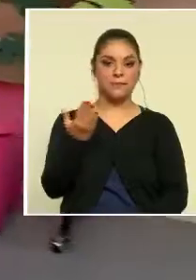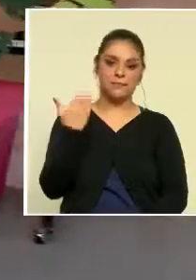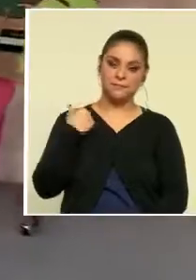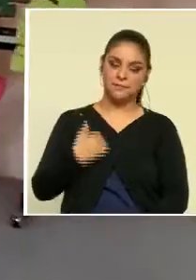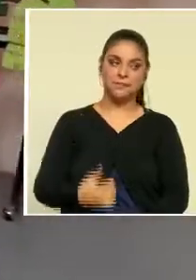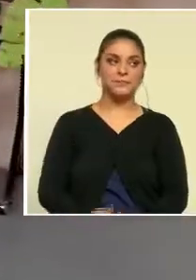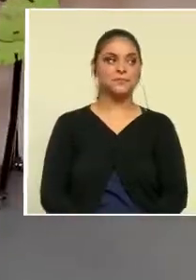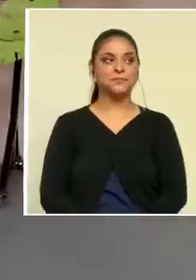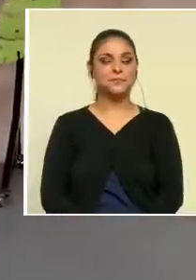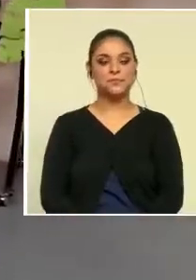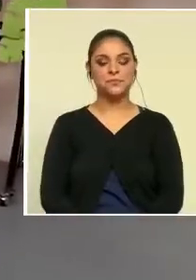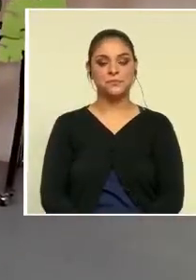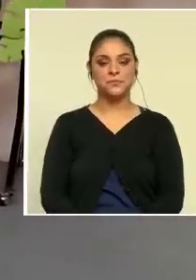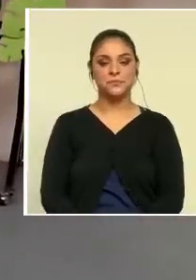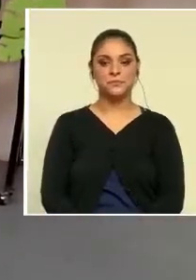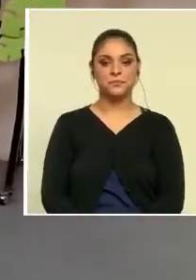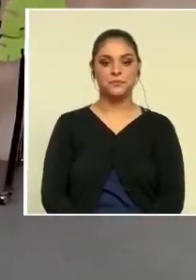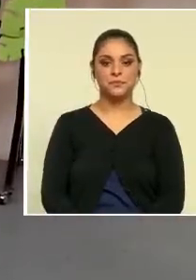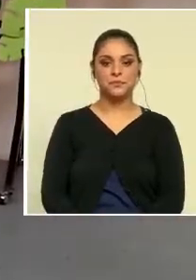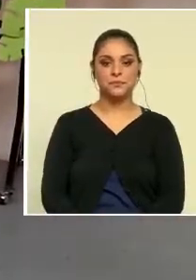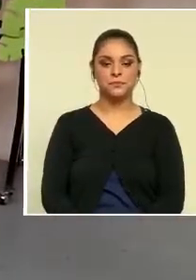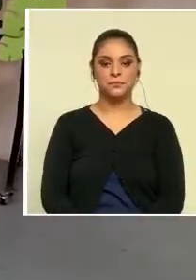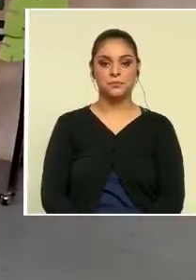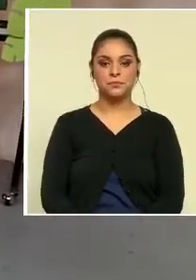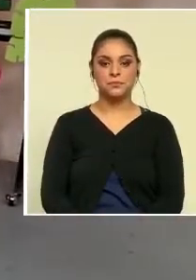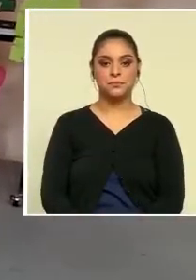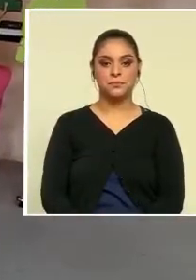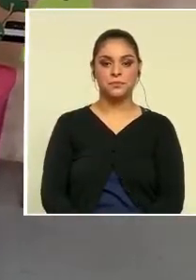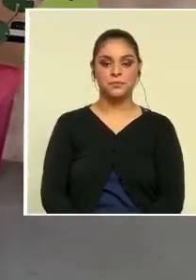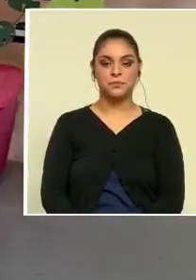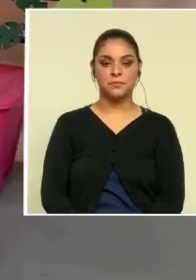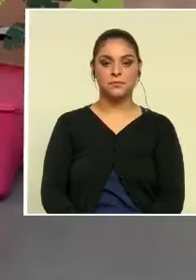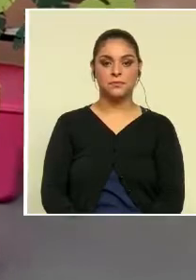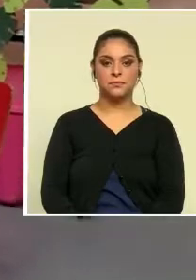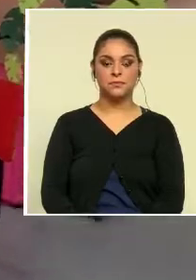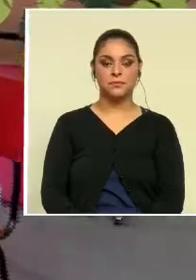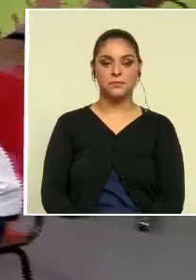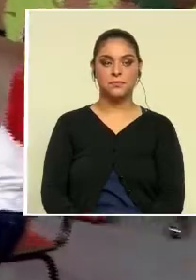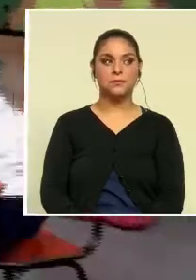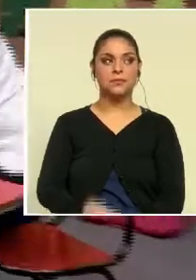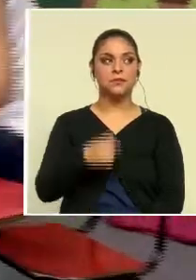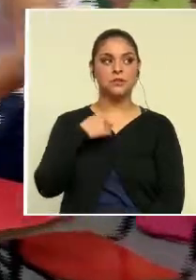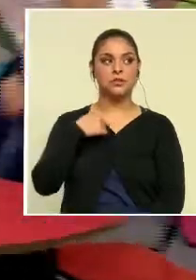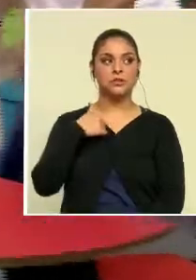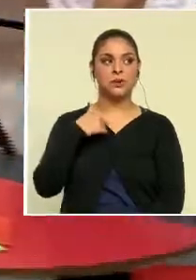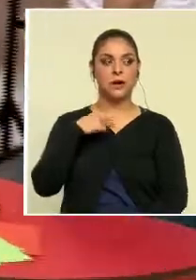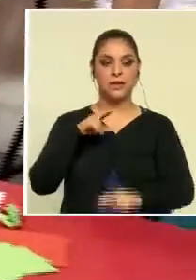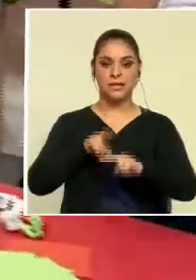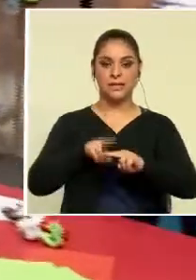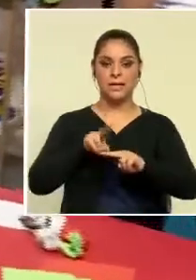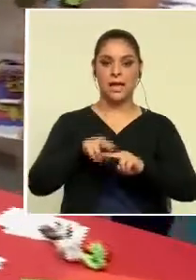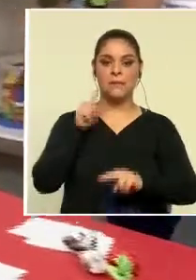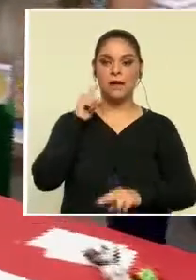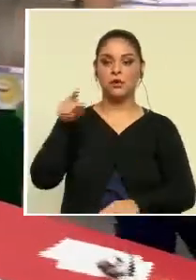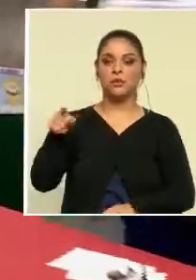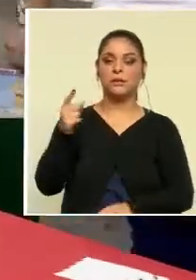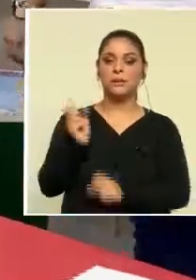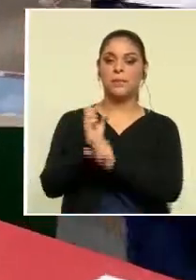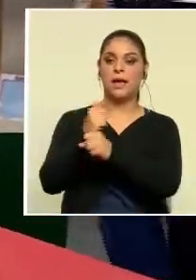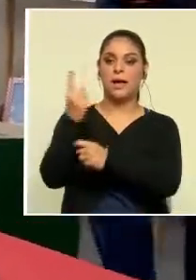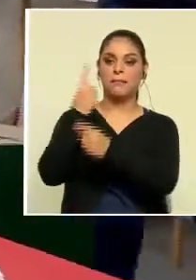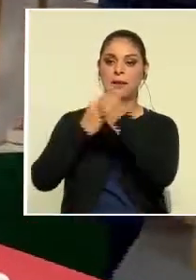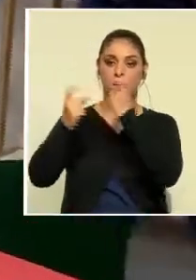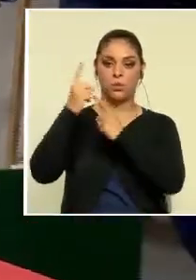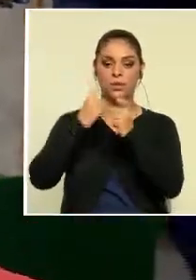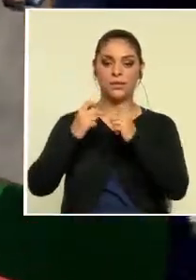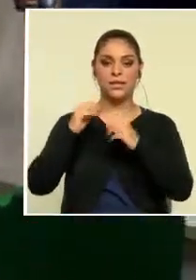cierto vamos a ponernos en pie yo me voy a aceptar por aquí mía ley para que usted me haga la gran pregunta de la escalera